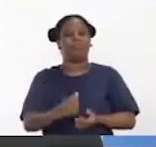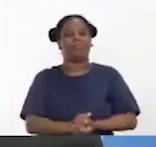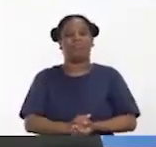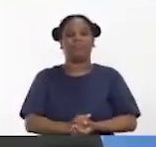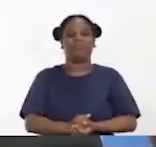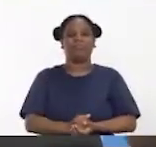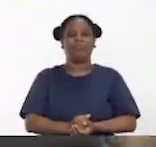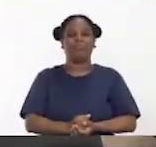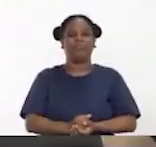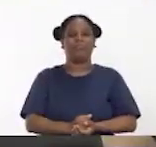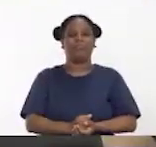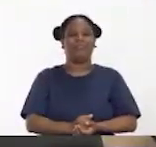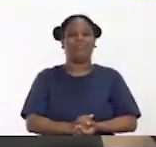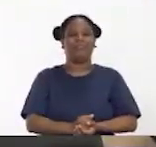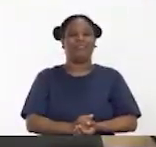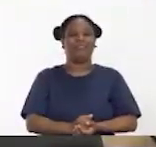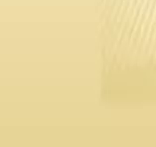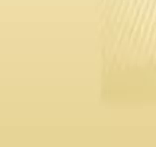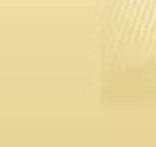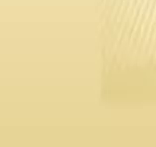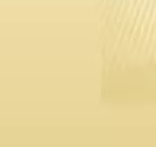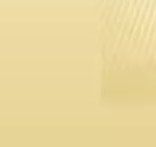vida práctica.